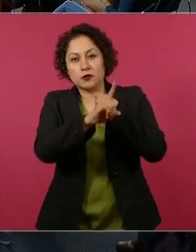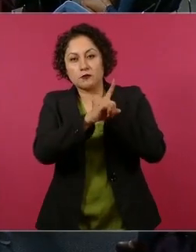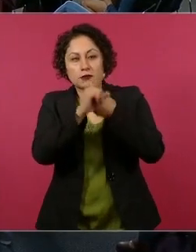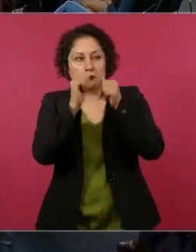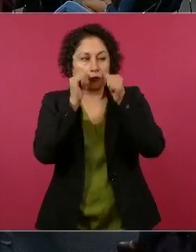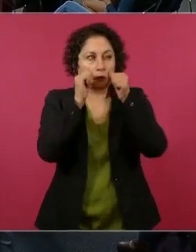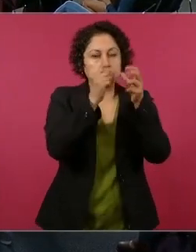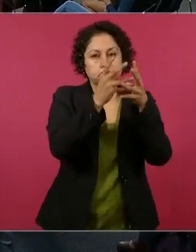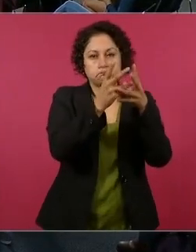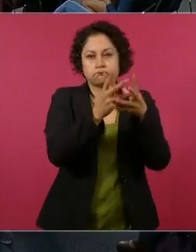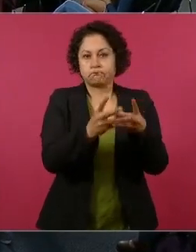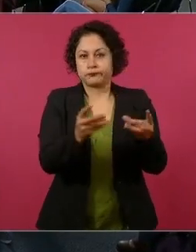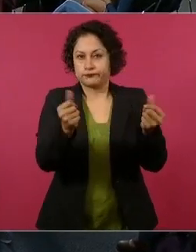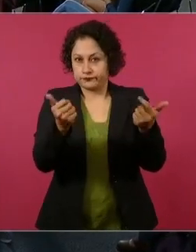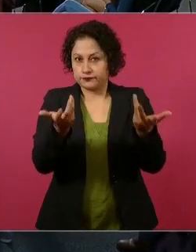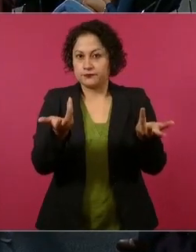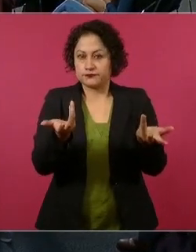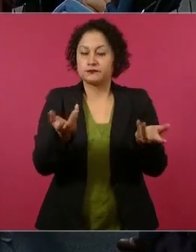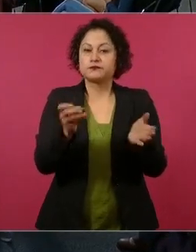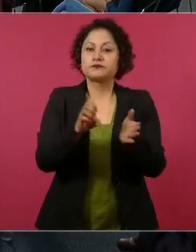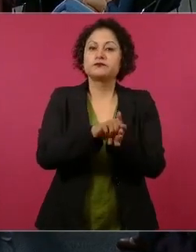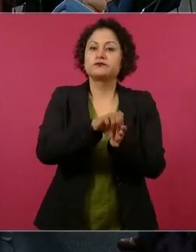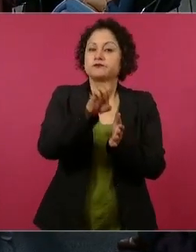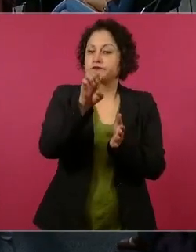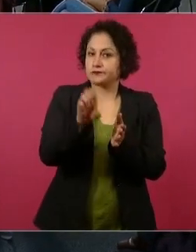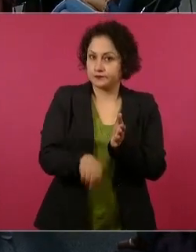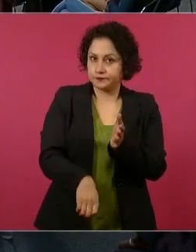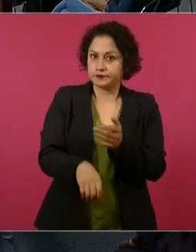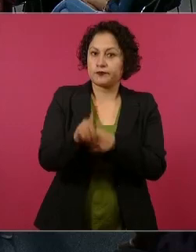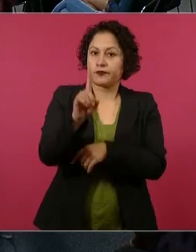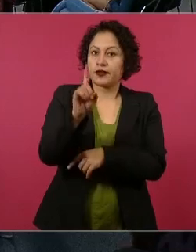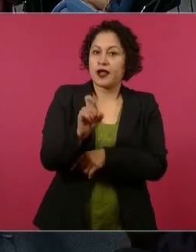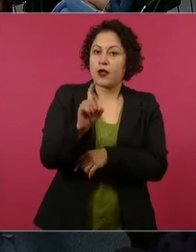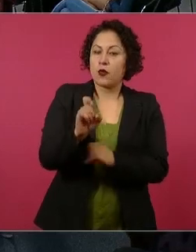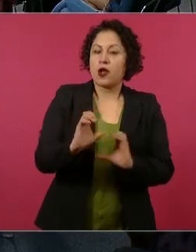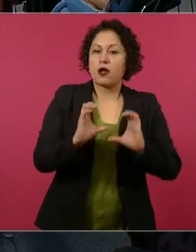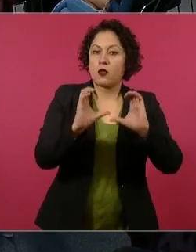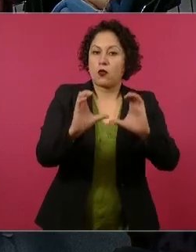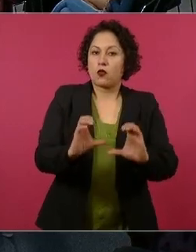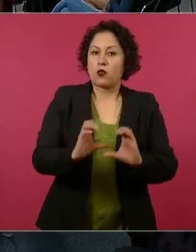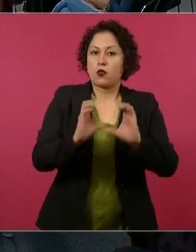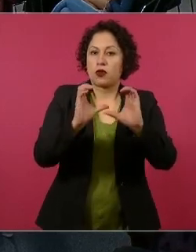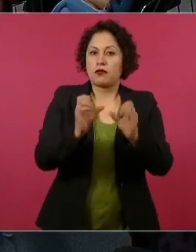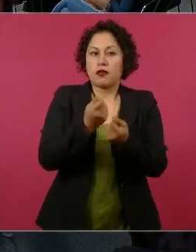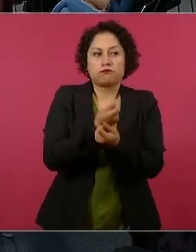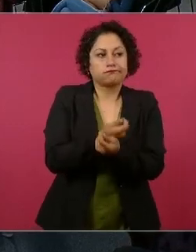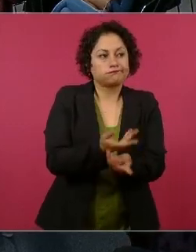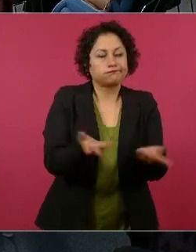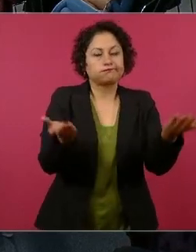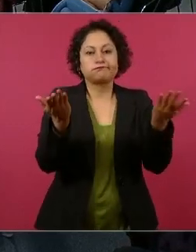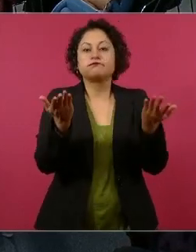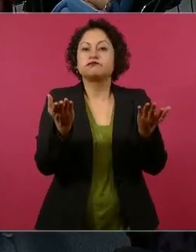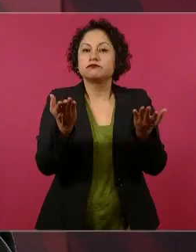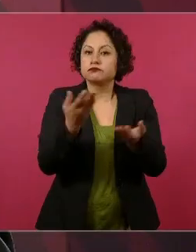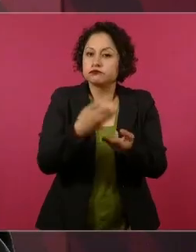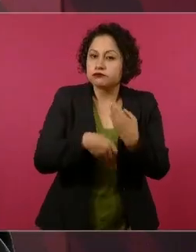lo de el uso racional, adecuado del agua? ¿Qué